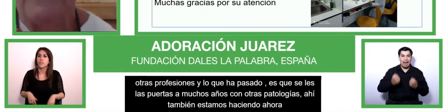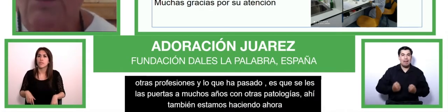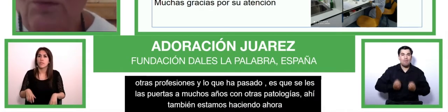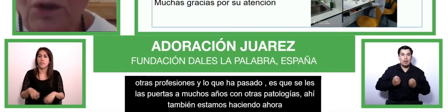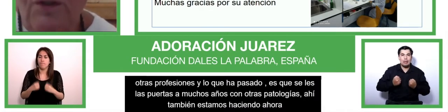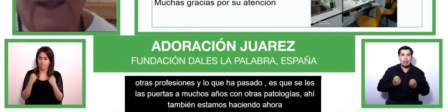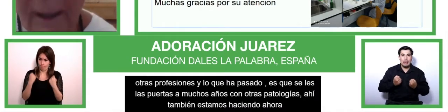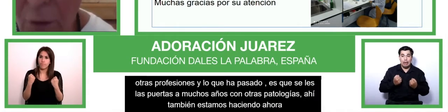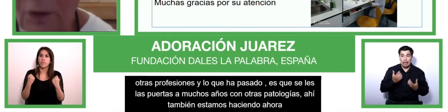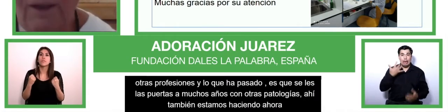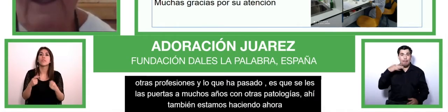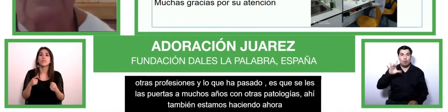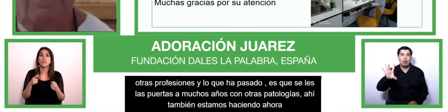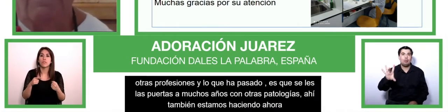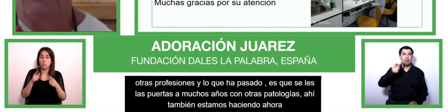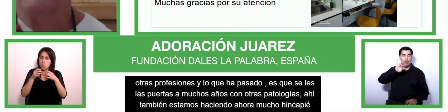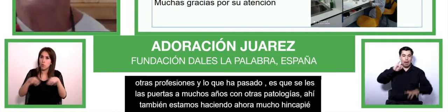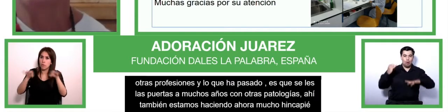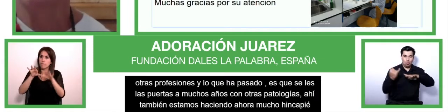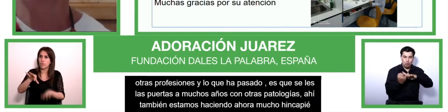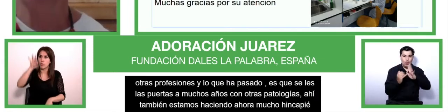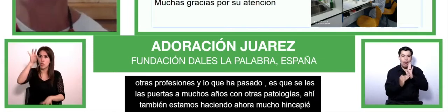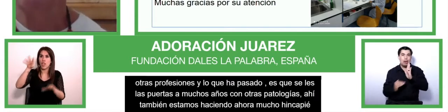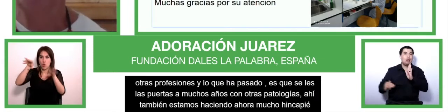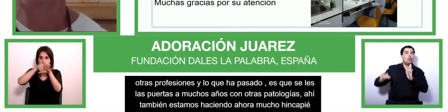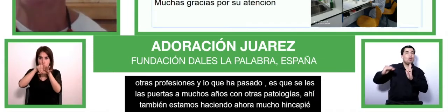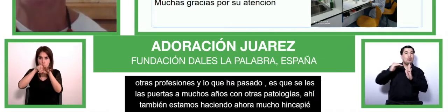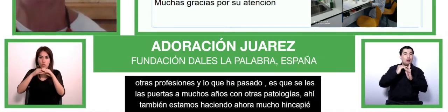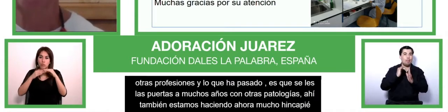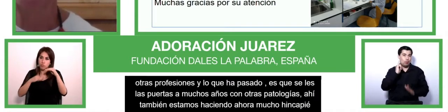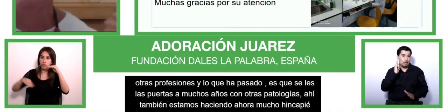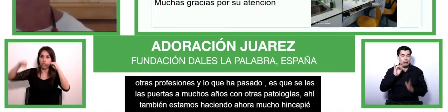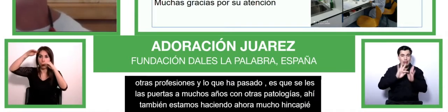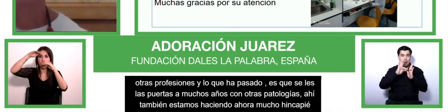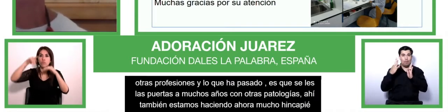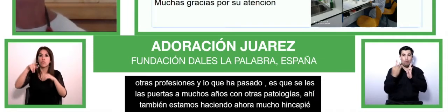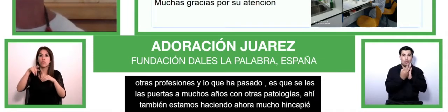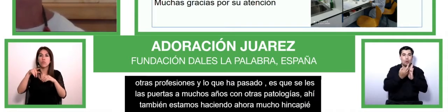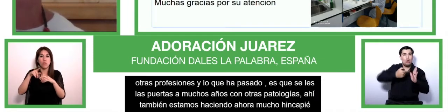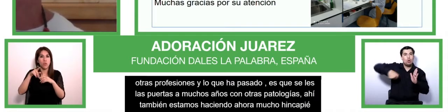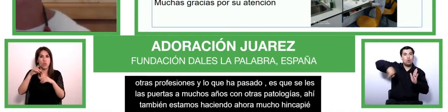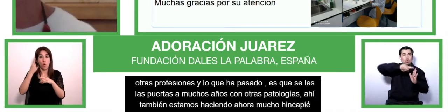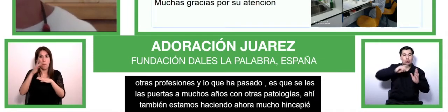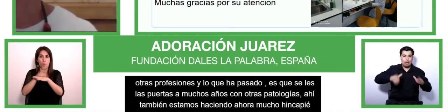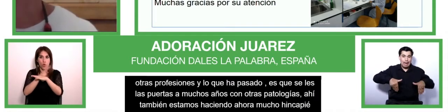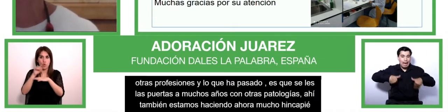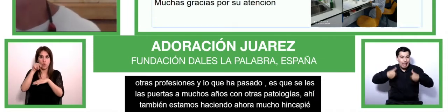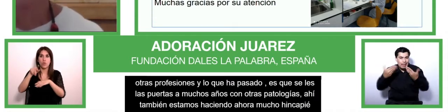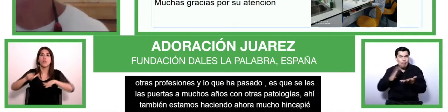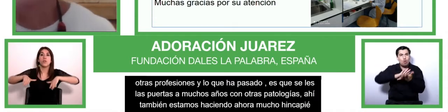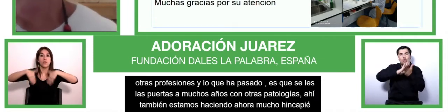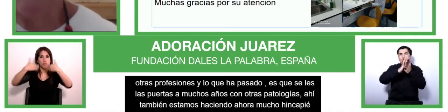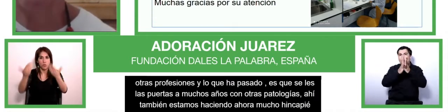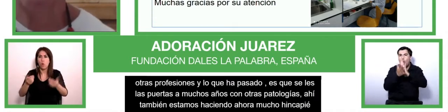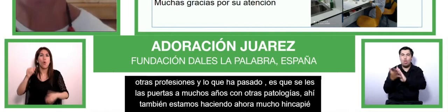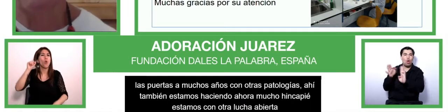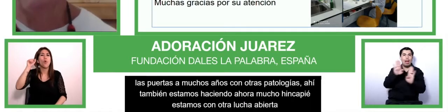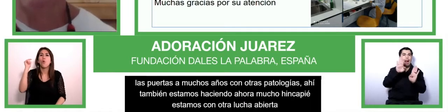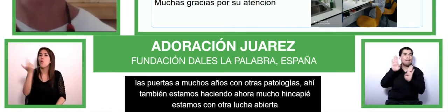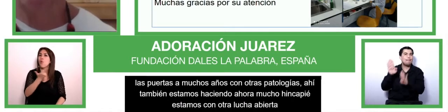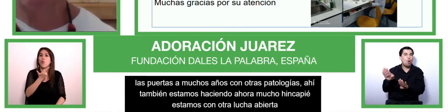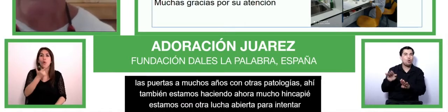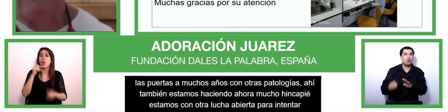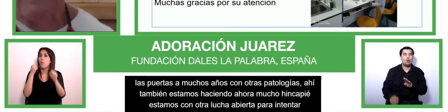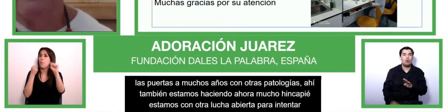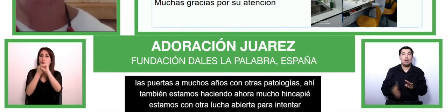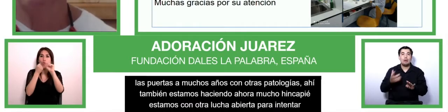la inclusión a estos niveles. Porque sí que desde la Fundación les damos los apoyos